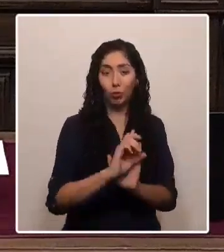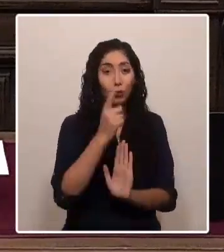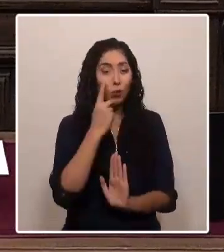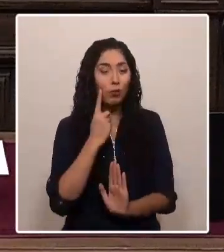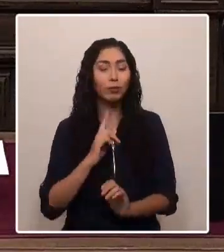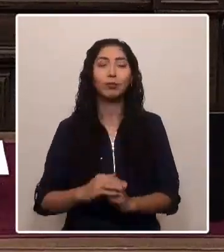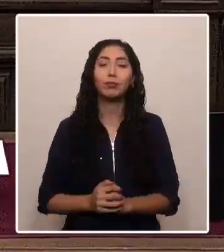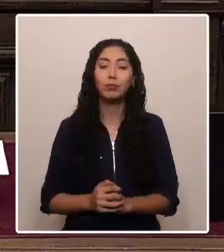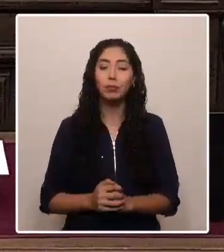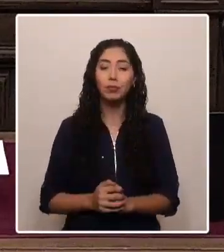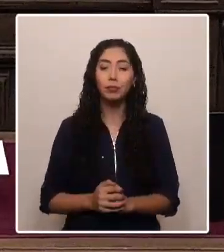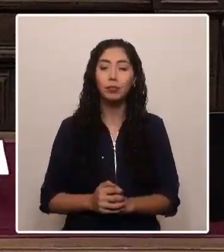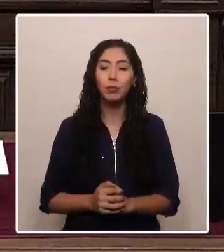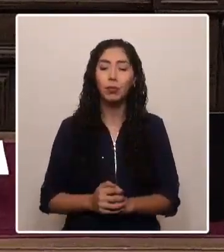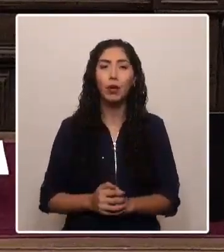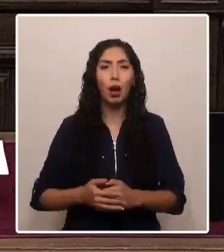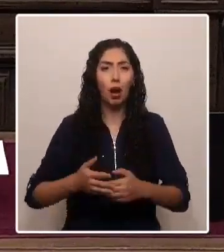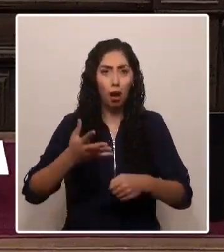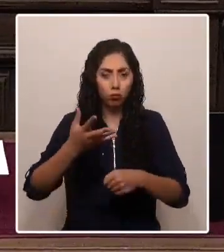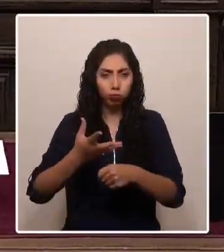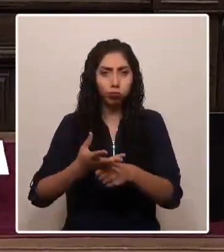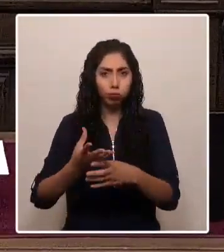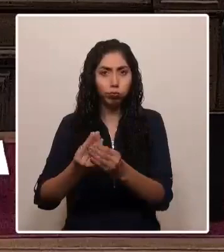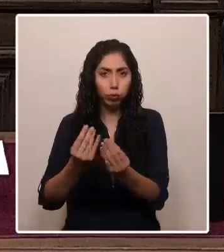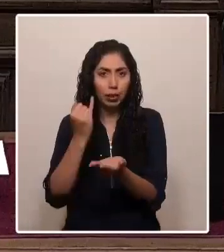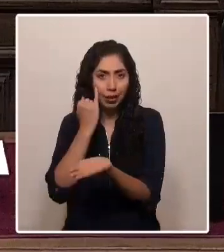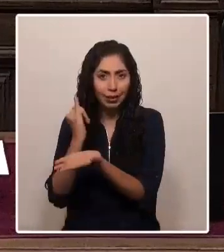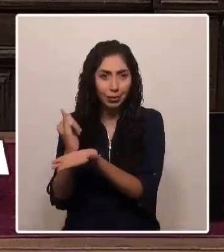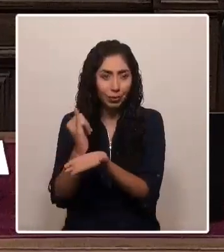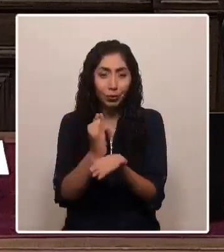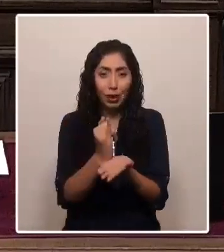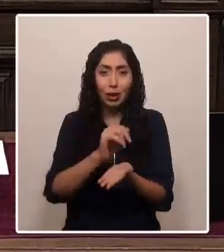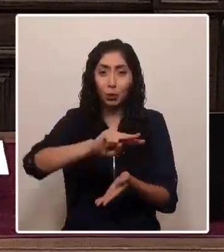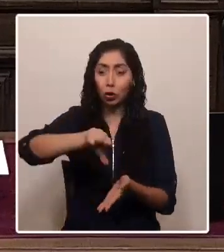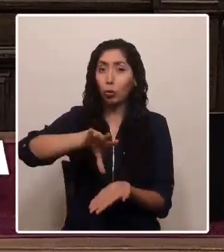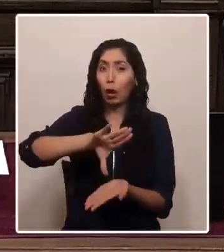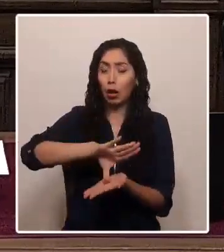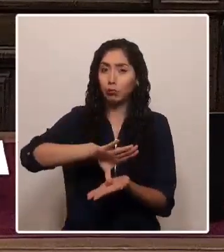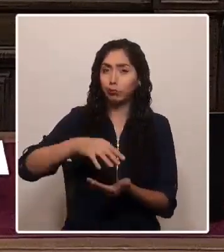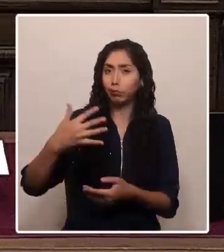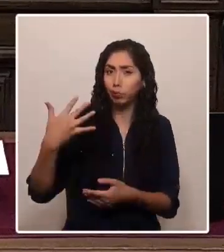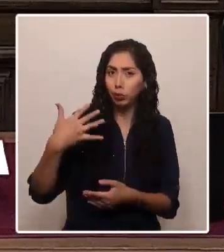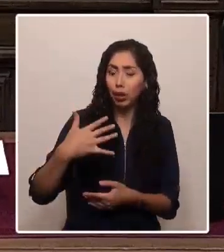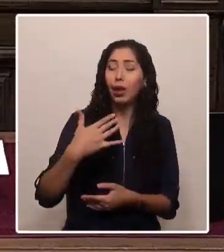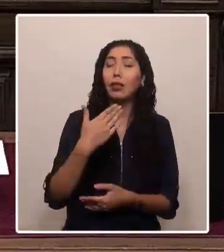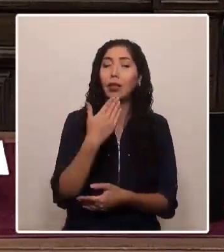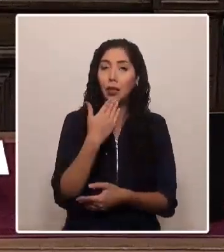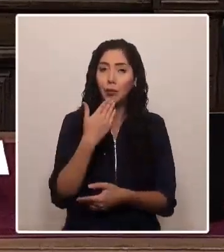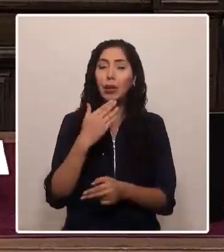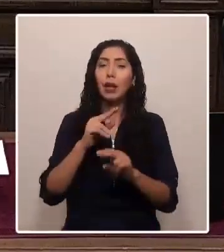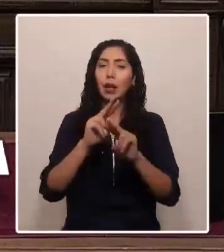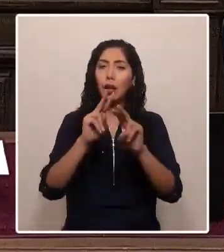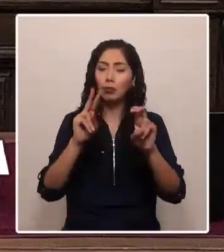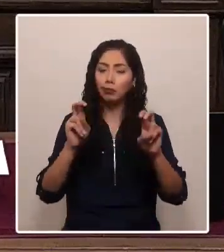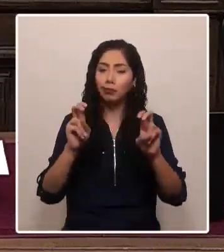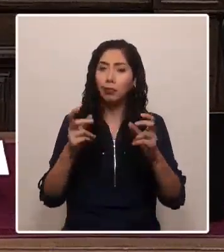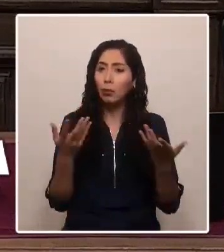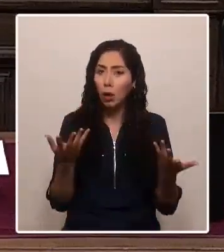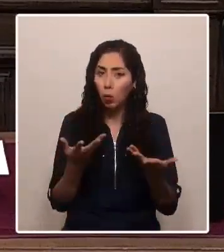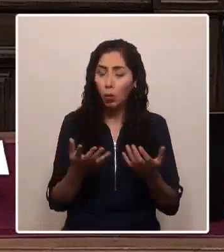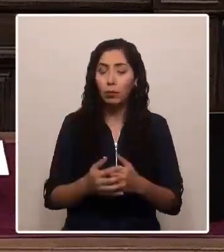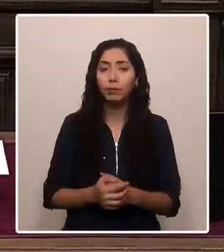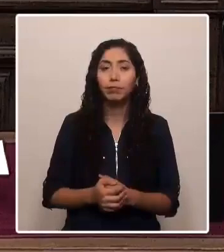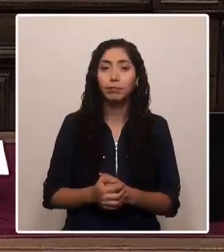seguridad a importantes instituciones de nuestro país, sino que también en aspectos sustanciales. Entre estas podemos destacar